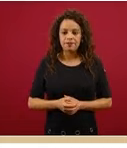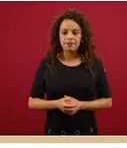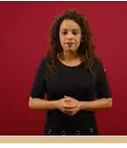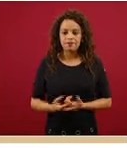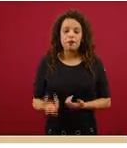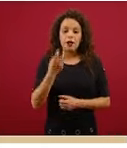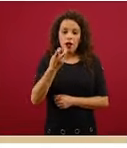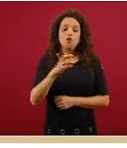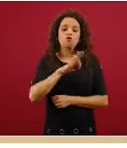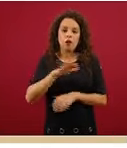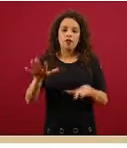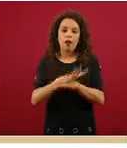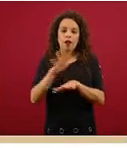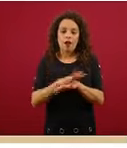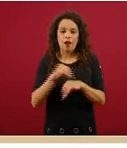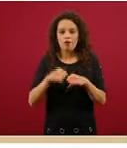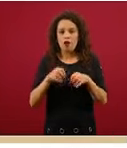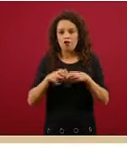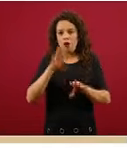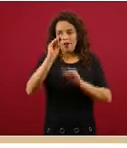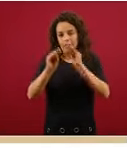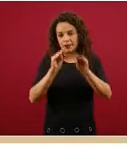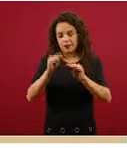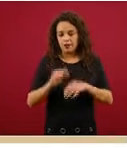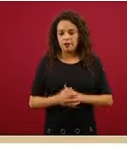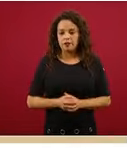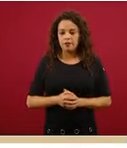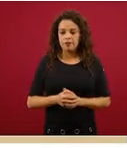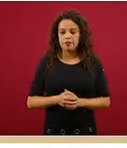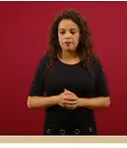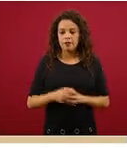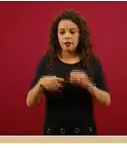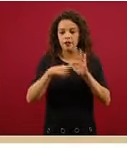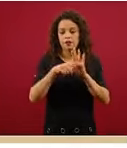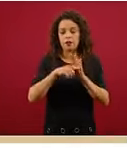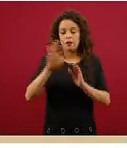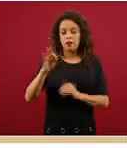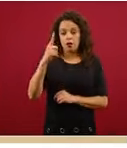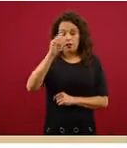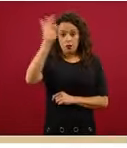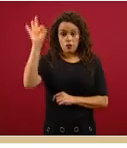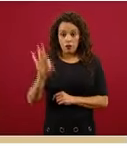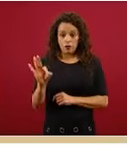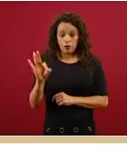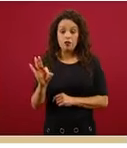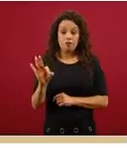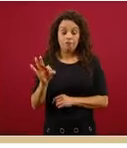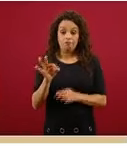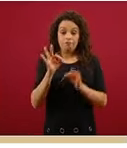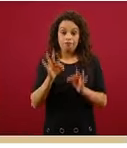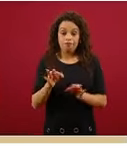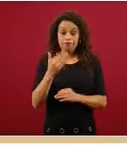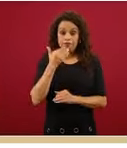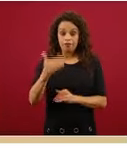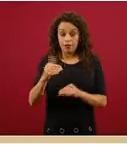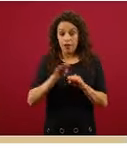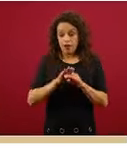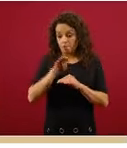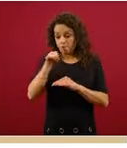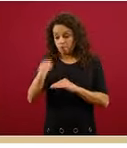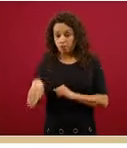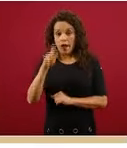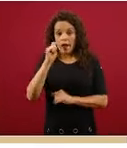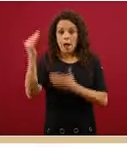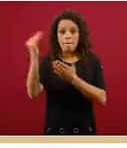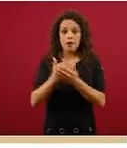una actualización. Menos 41% si se mantiene un descenso importante en el tema de la presentación de